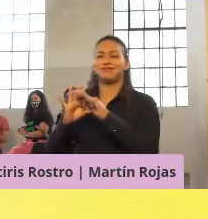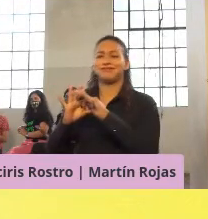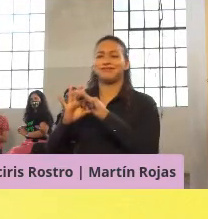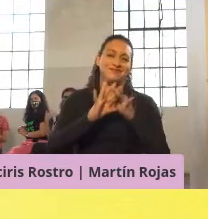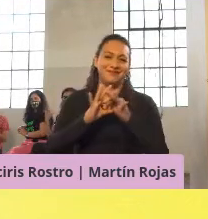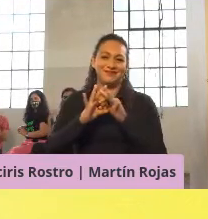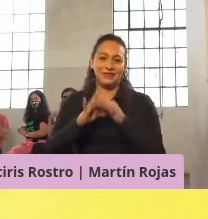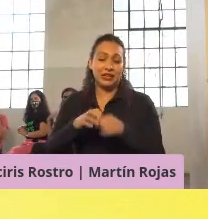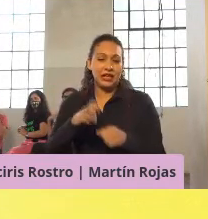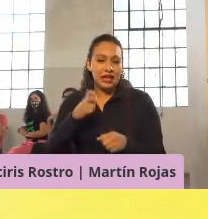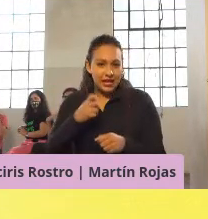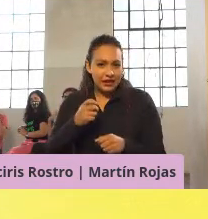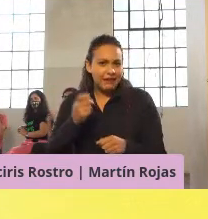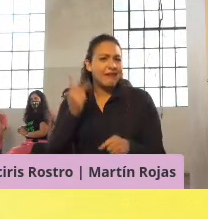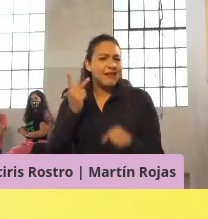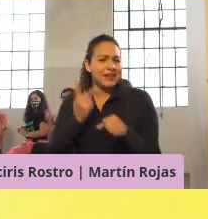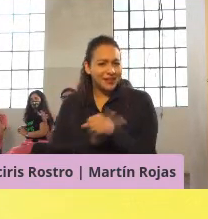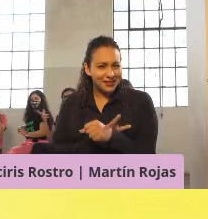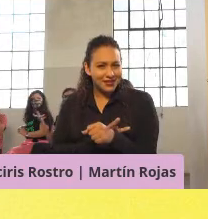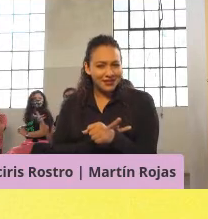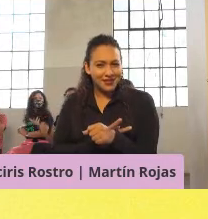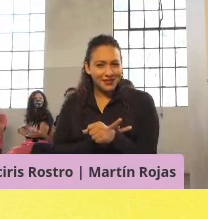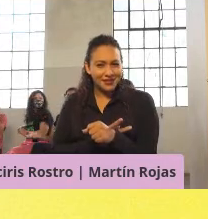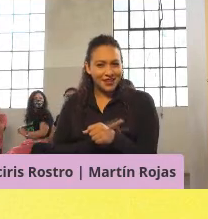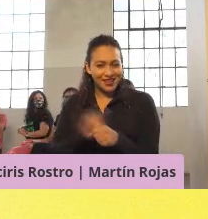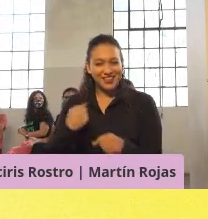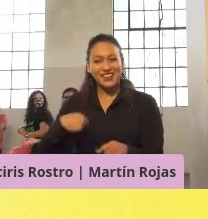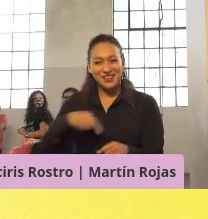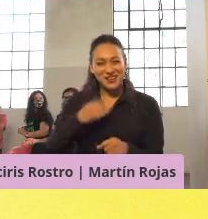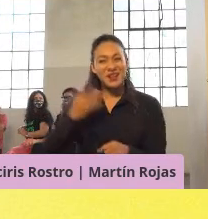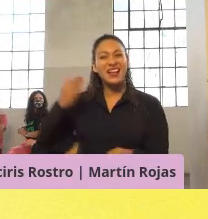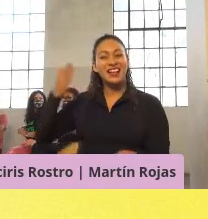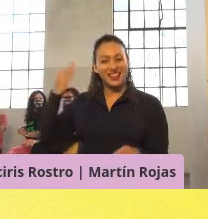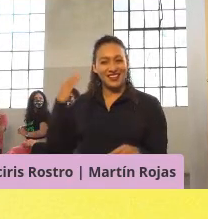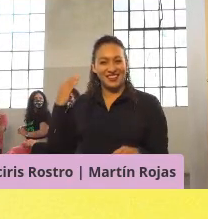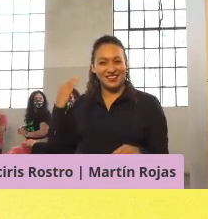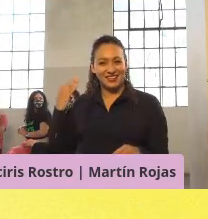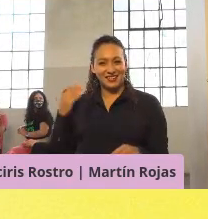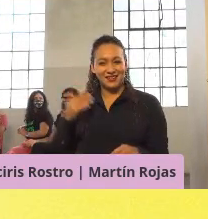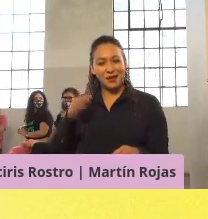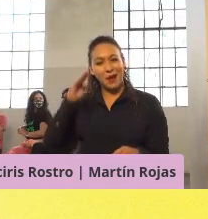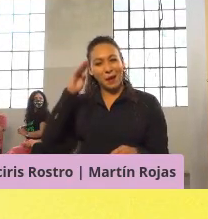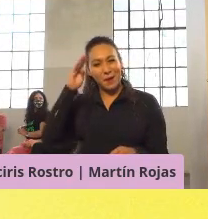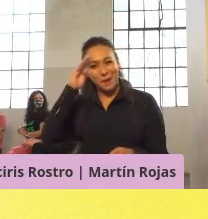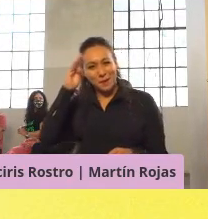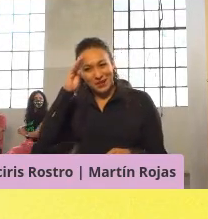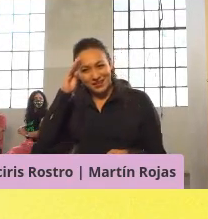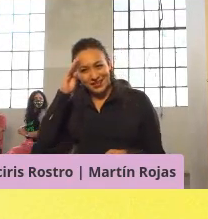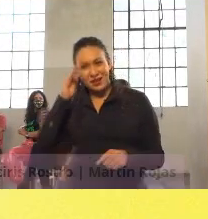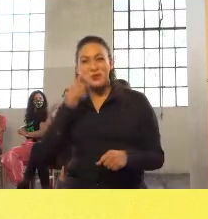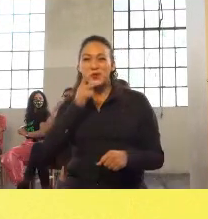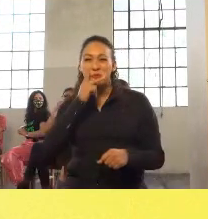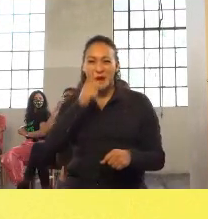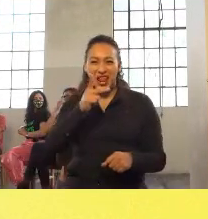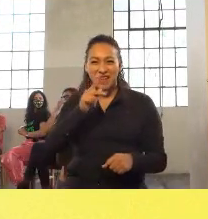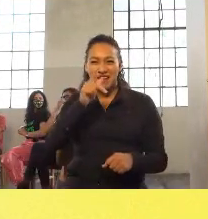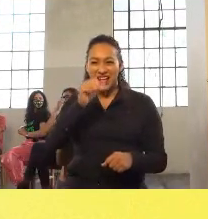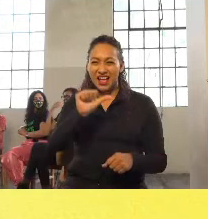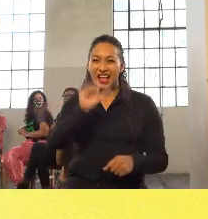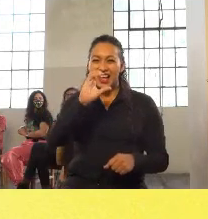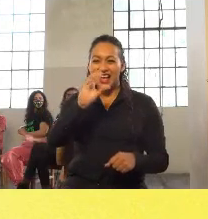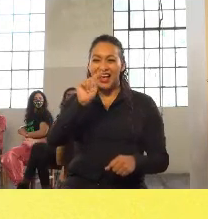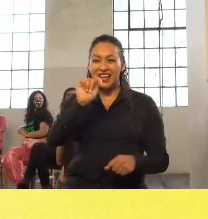Y eso, ¿no? O sea, justamente cuando estábamos también con esta palabra, ¿no? De, así de, pues, somos activistas, porque sabemos que